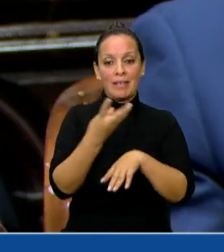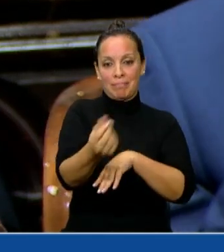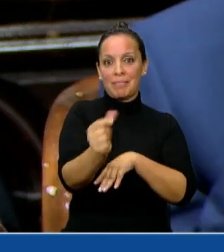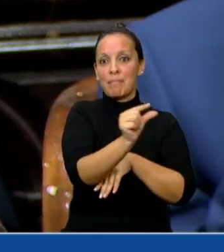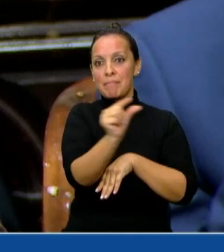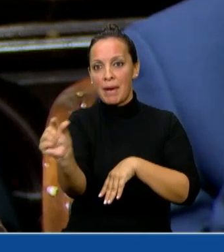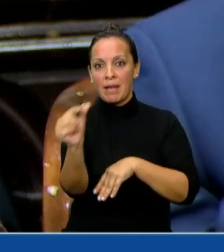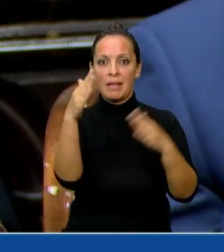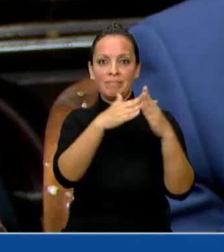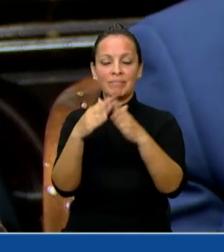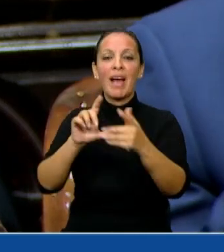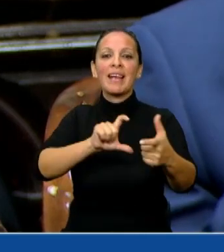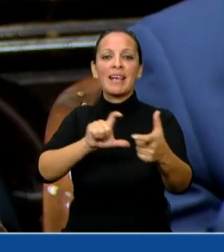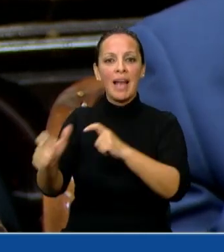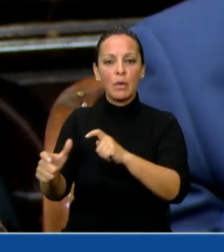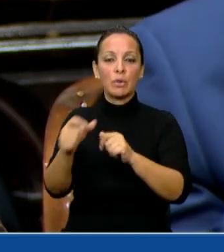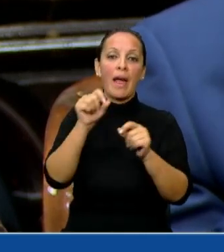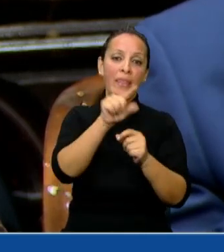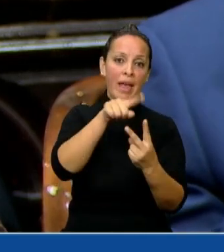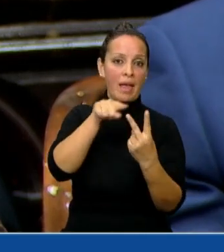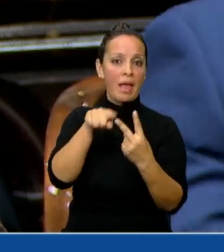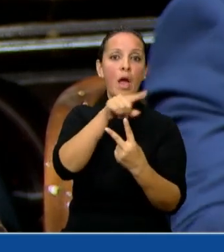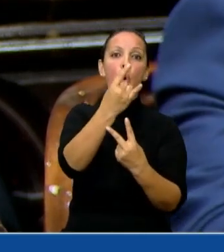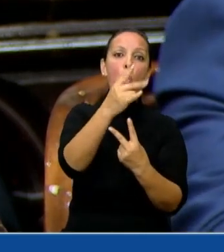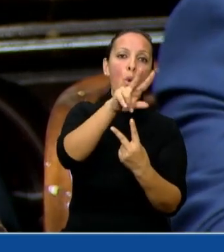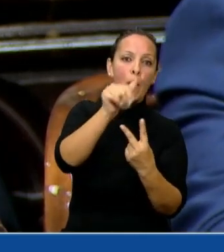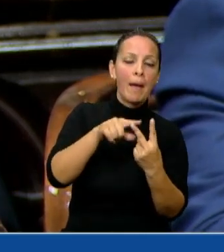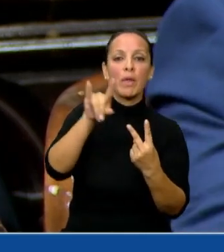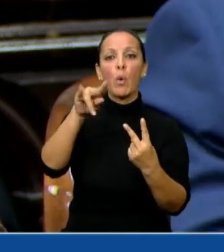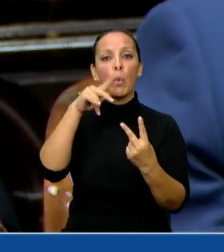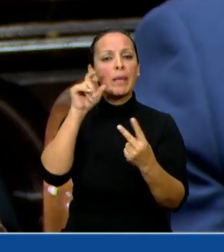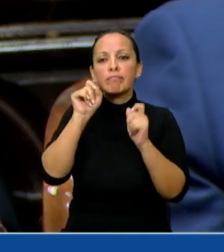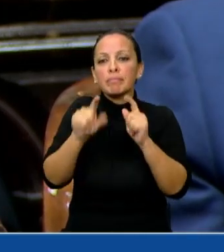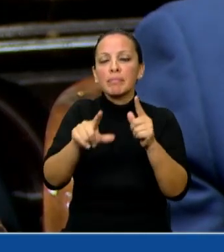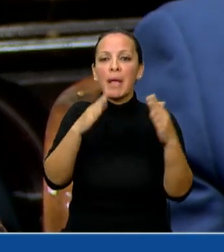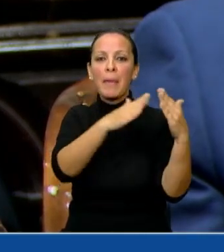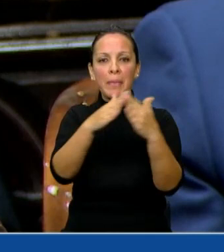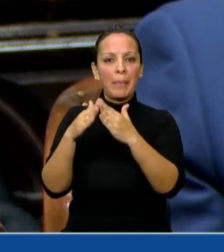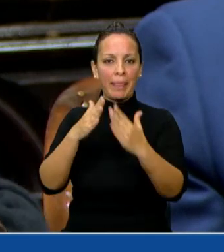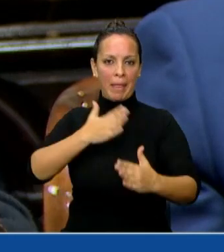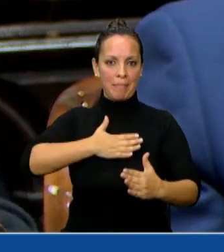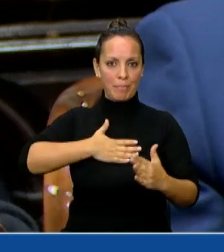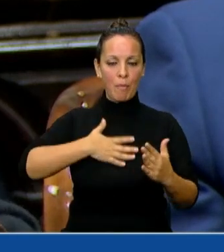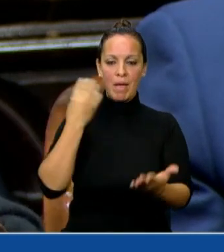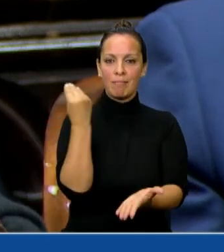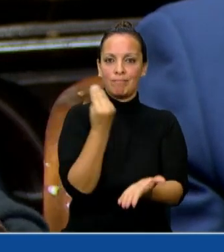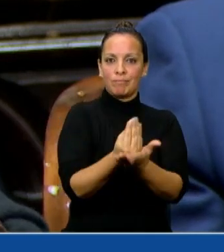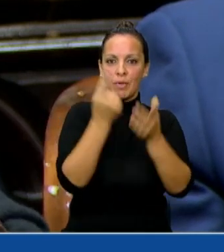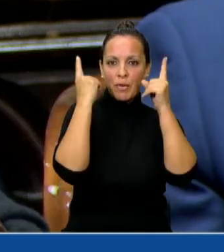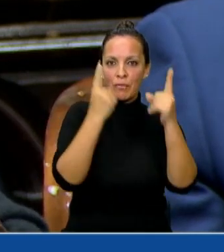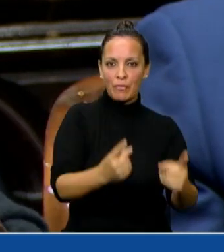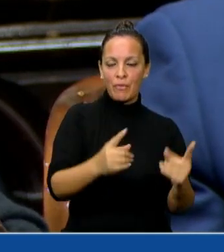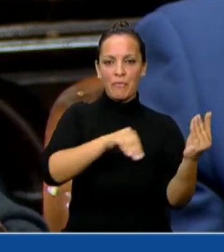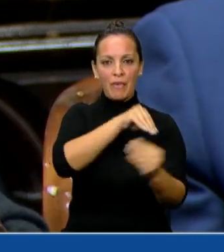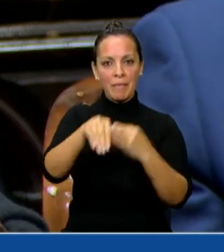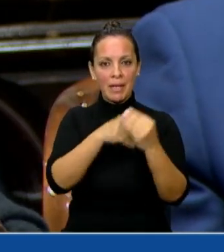con cláusula de ajuste por UVA y UBI destinadas a vivienda única, familiar y de ocupación permanente,